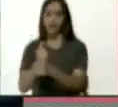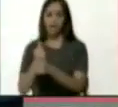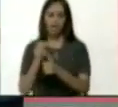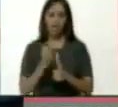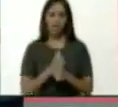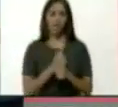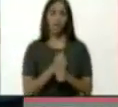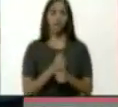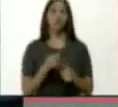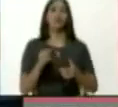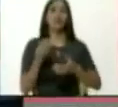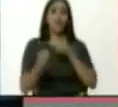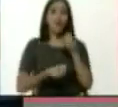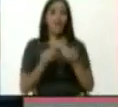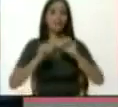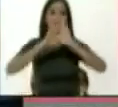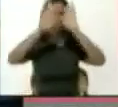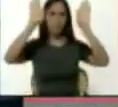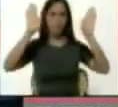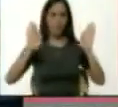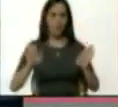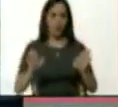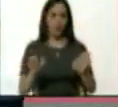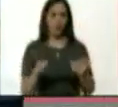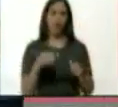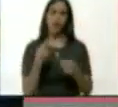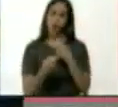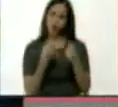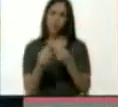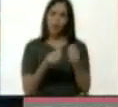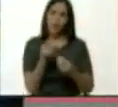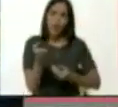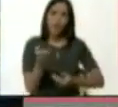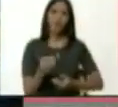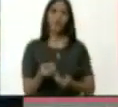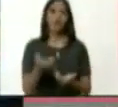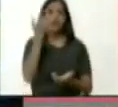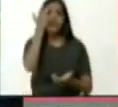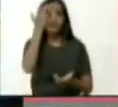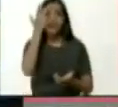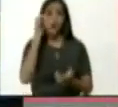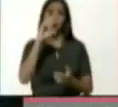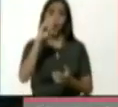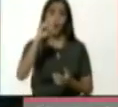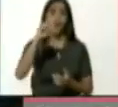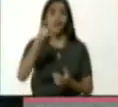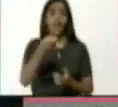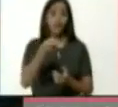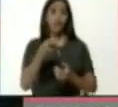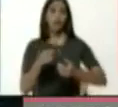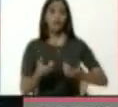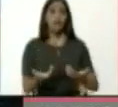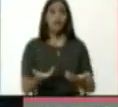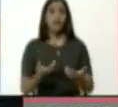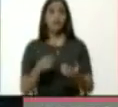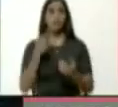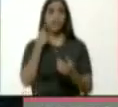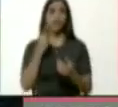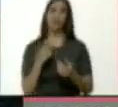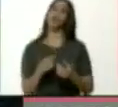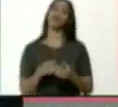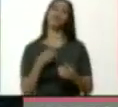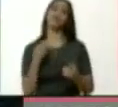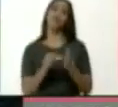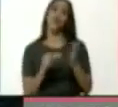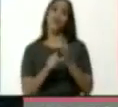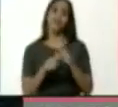es lo que hacen el mapeo. Uh-huh. Cosas como esas, pues, o sea, disfrazadas como ONGs y que para ver dónde está el